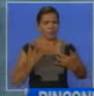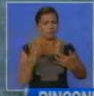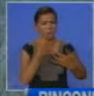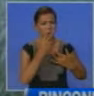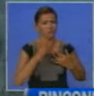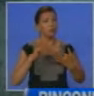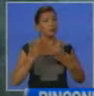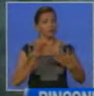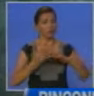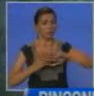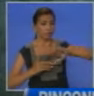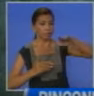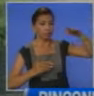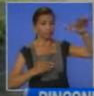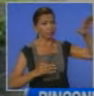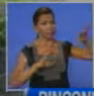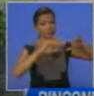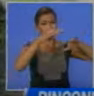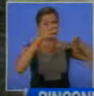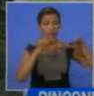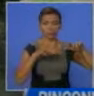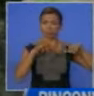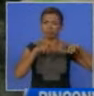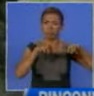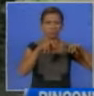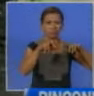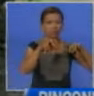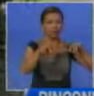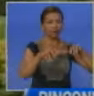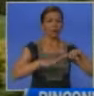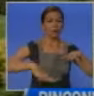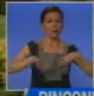en los altos de nuestra cordillera andina.